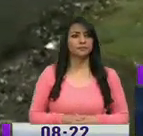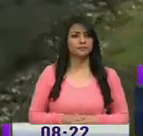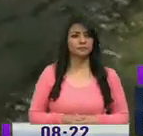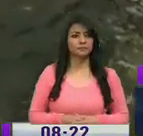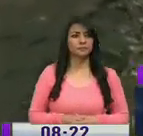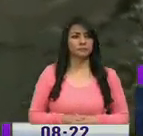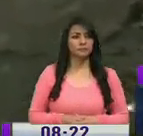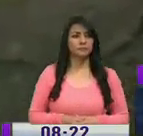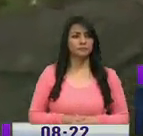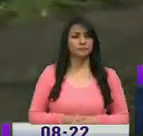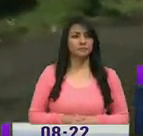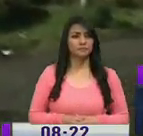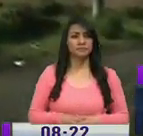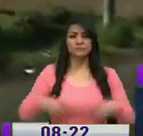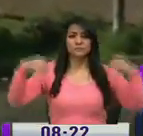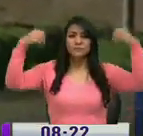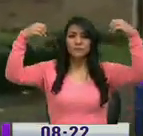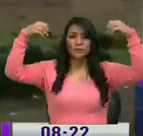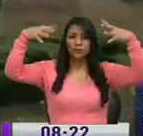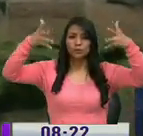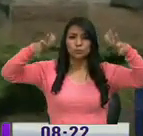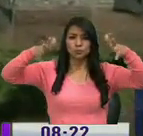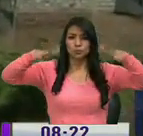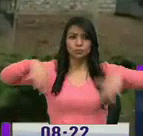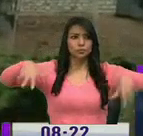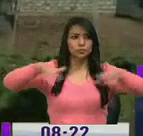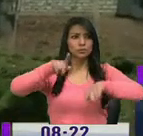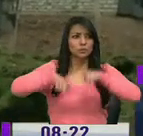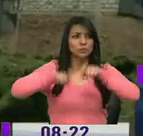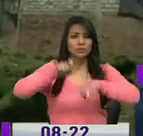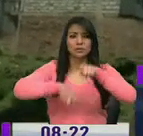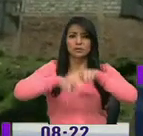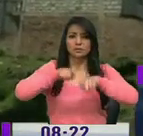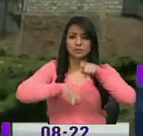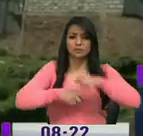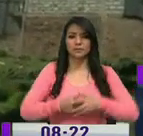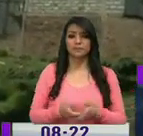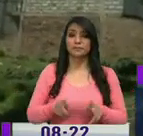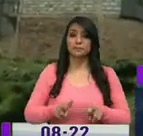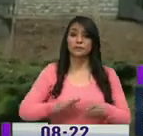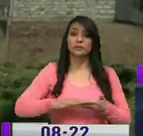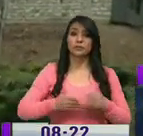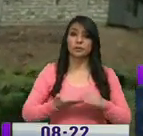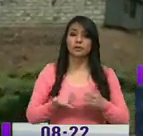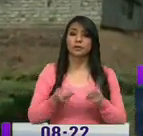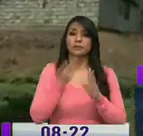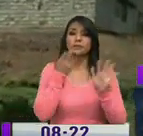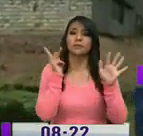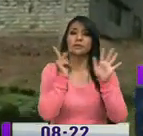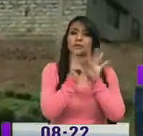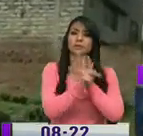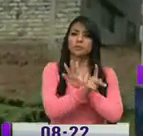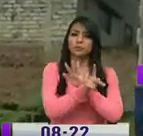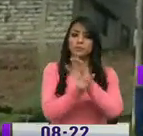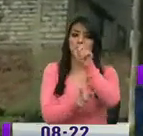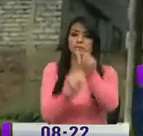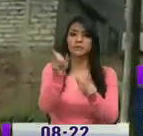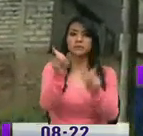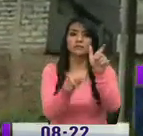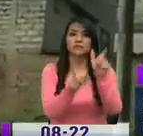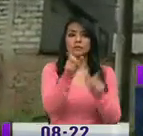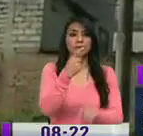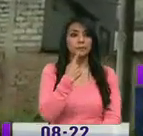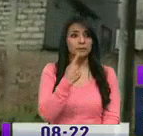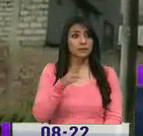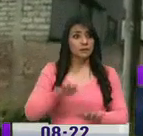ver a varios focos ustedes, pero no todos sirven. Además de eso, la comunidad también denunciaba y varias personas me decían que